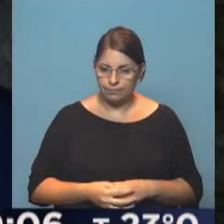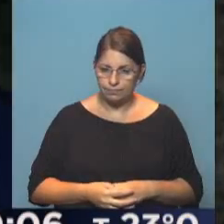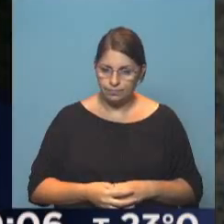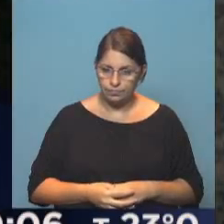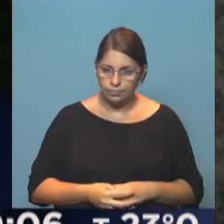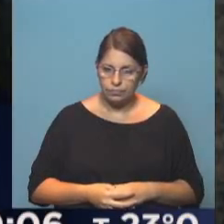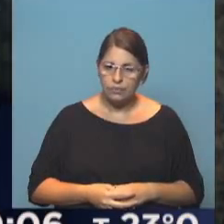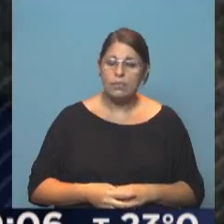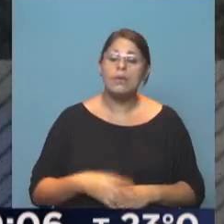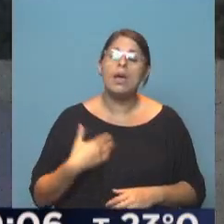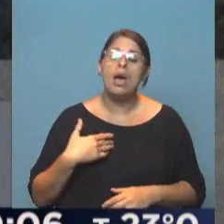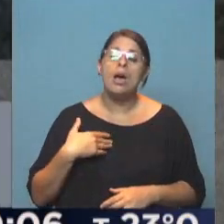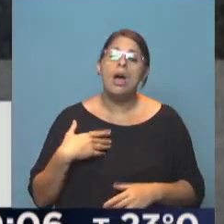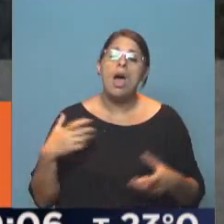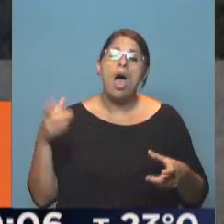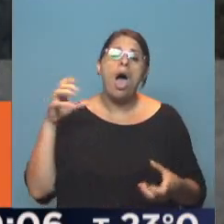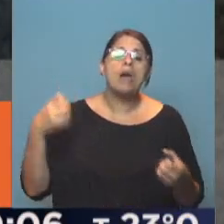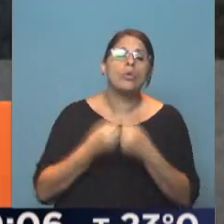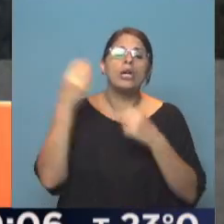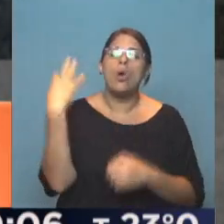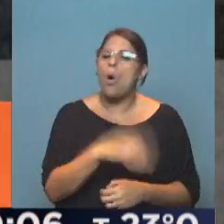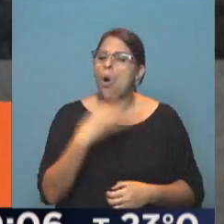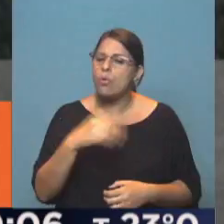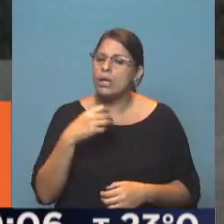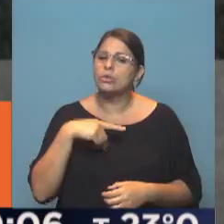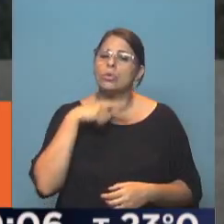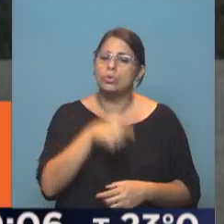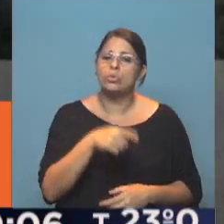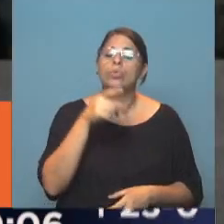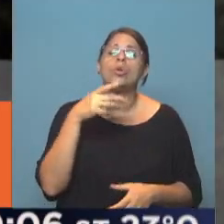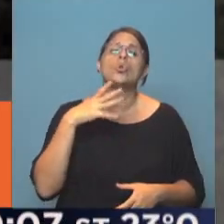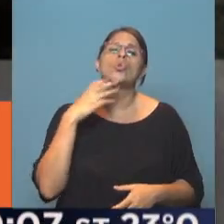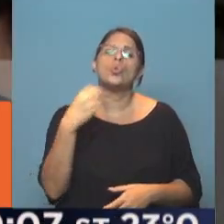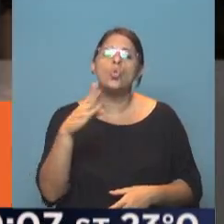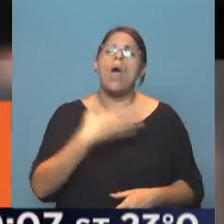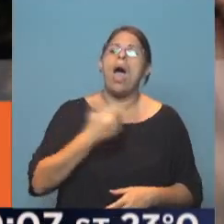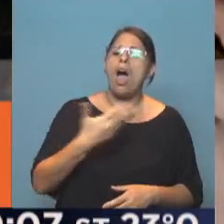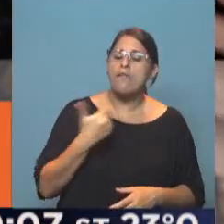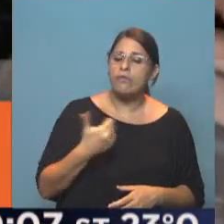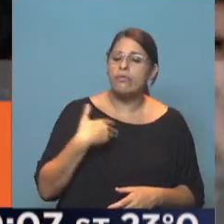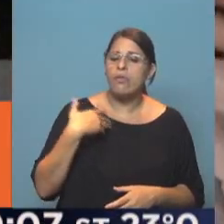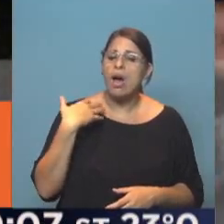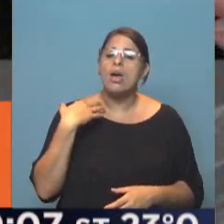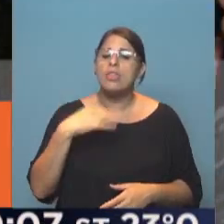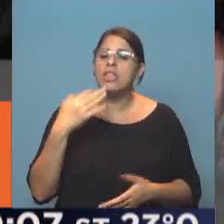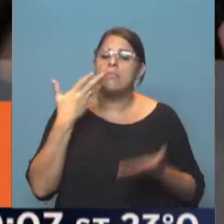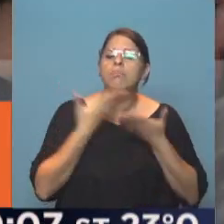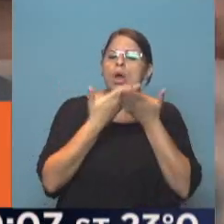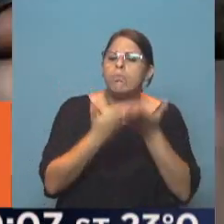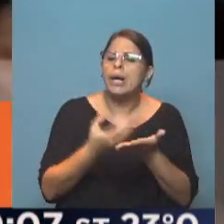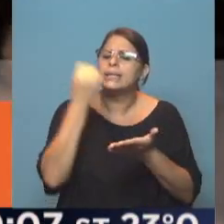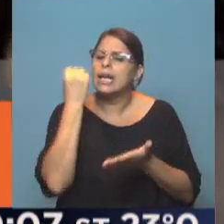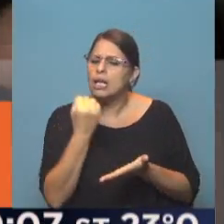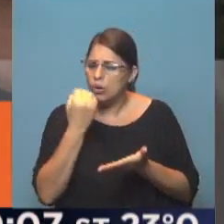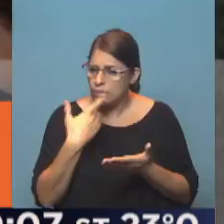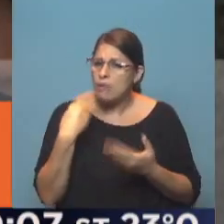es que dictamos una conciliación obligatoria que obligó a los empleadores, en este caso los clubes y la AFA, a traer una propuesta económica a fin de